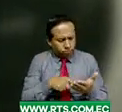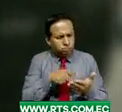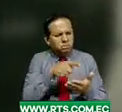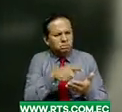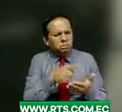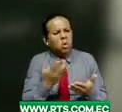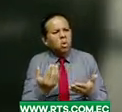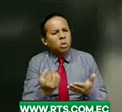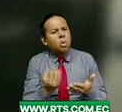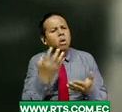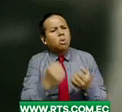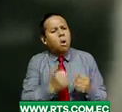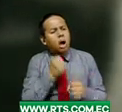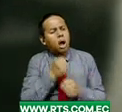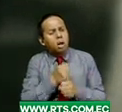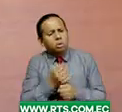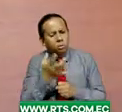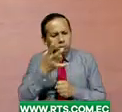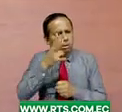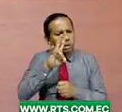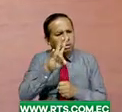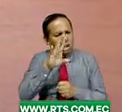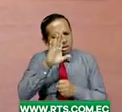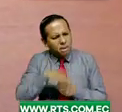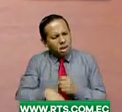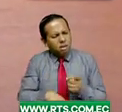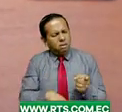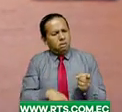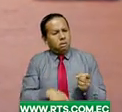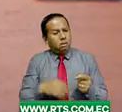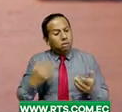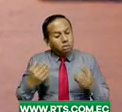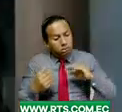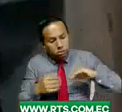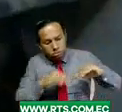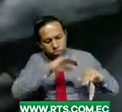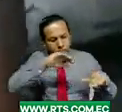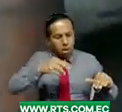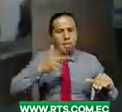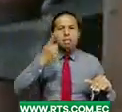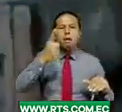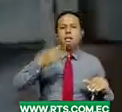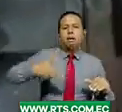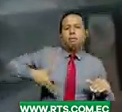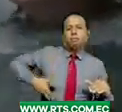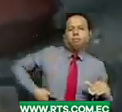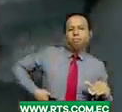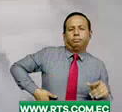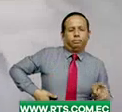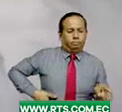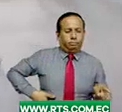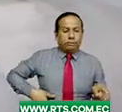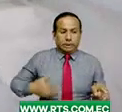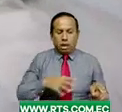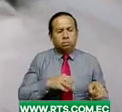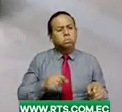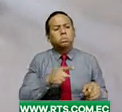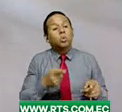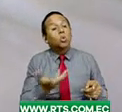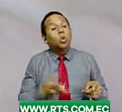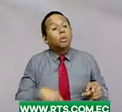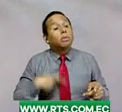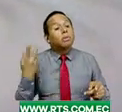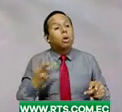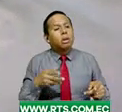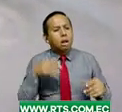edad, pero cargaba en la cintura una pistola 9 milímetros. Siguiendo el hilo delictivo, allanaron un domicilio donde encontraron un